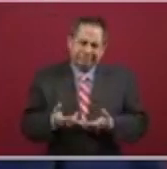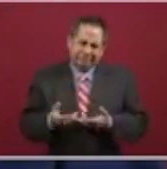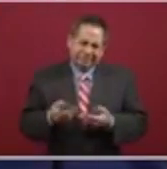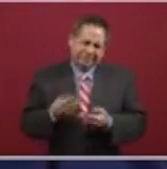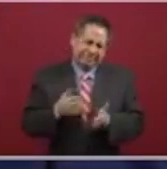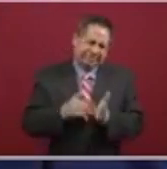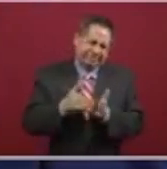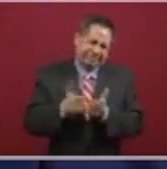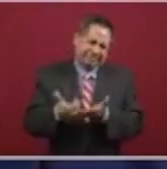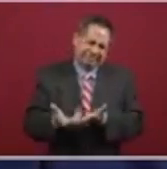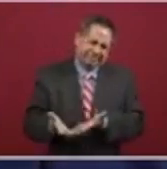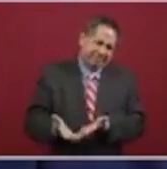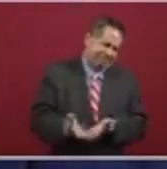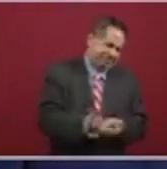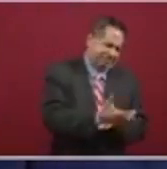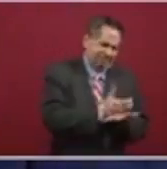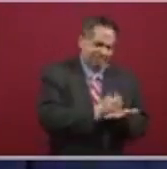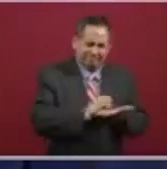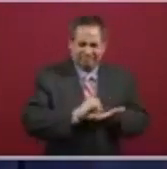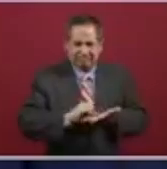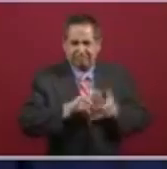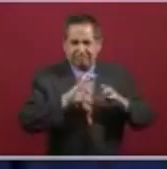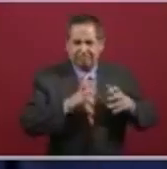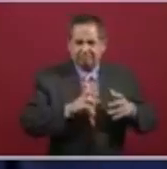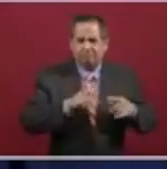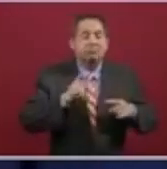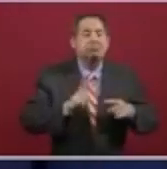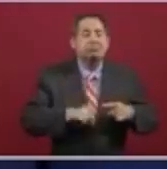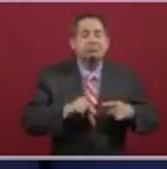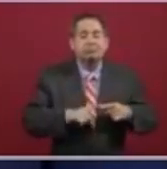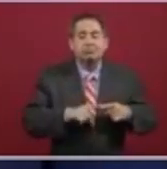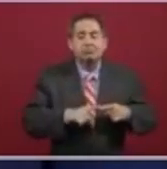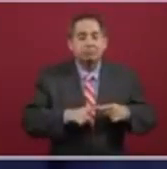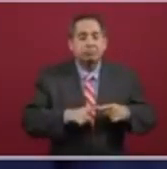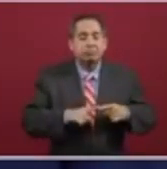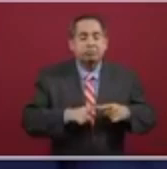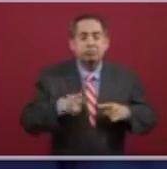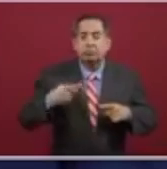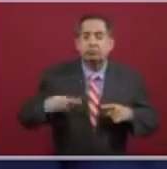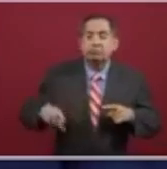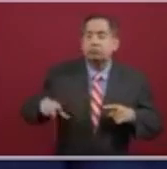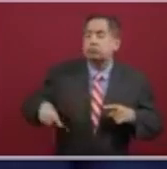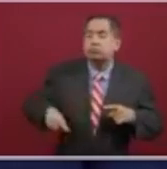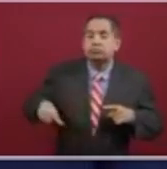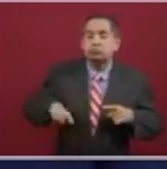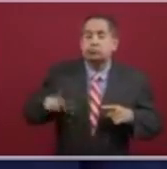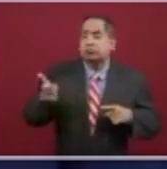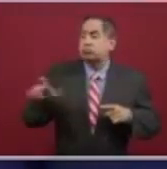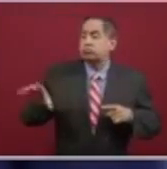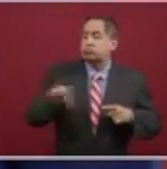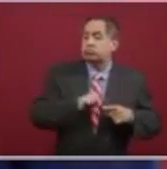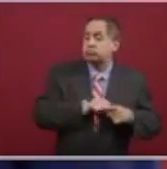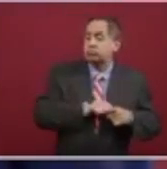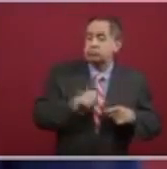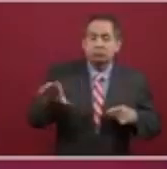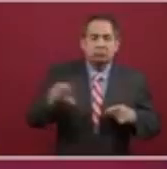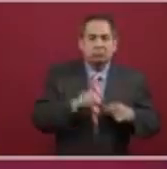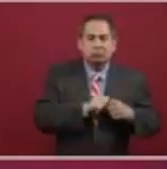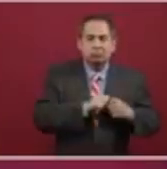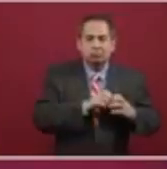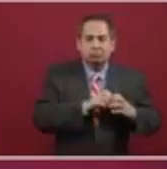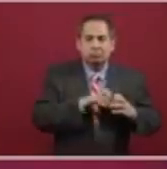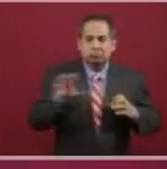fortunas se hicieron al amparo del poder público, mediante la corrupción,